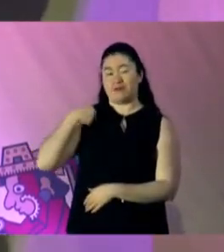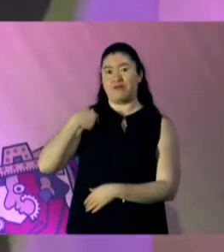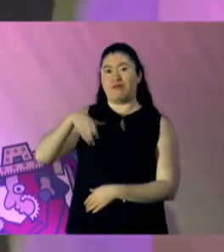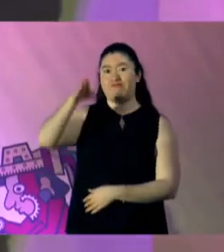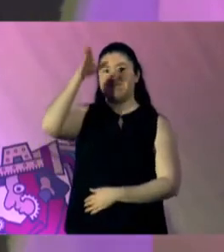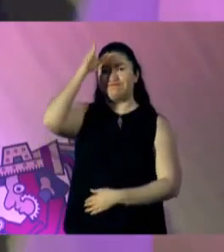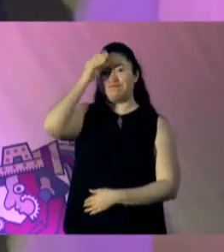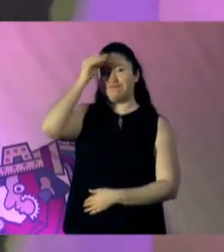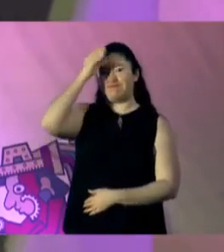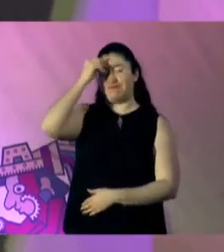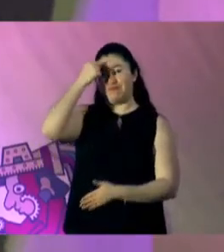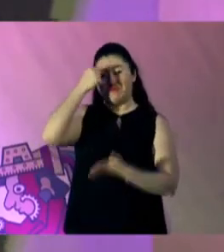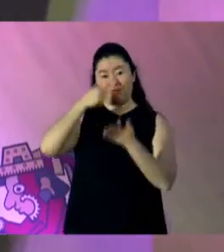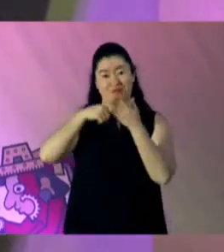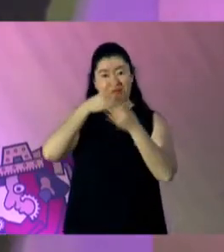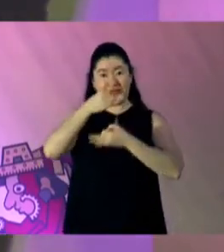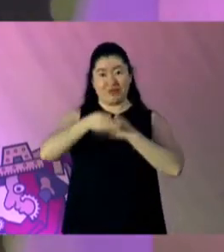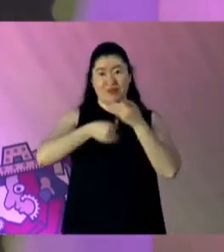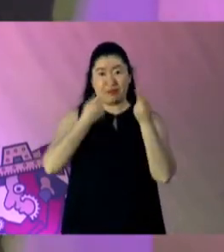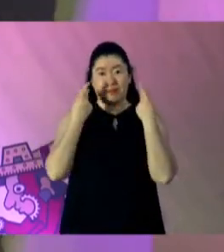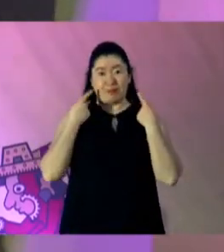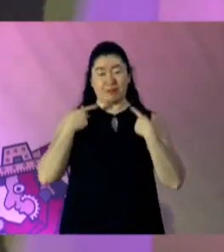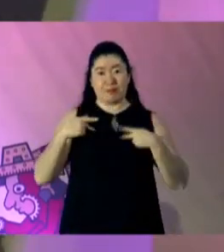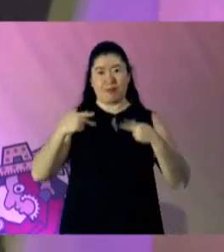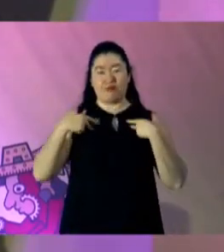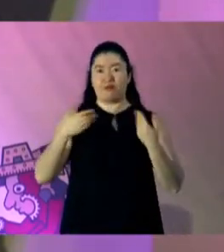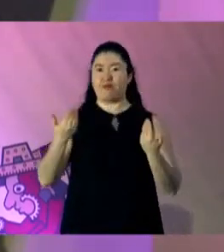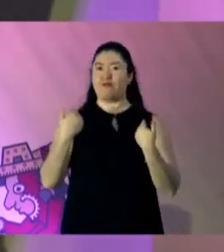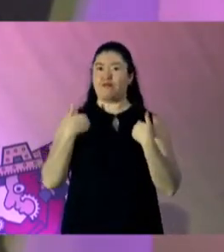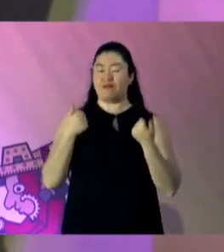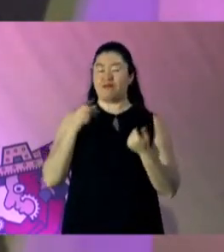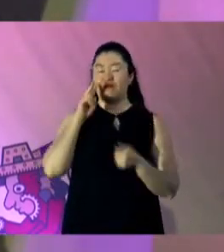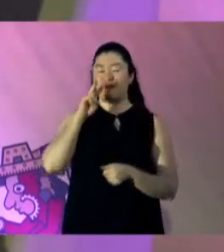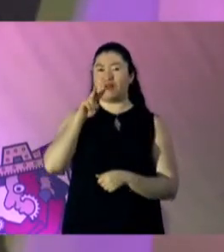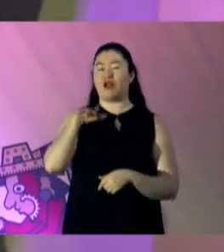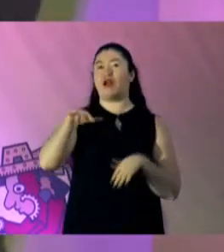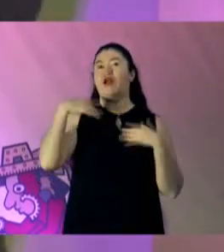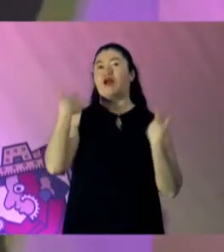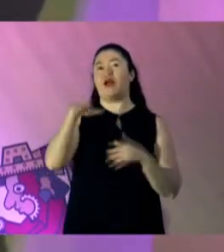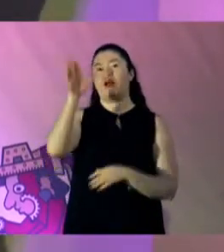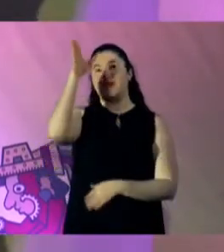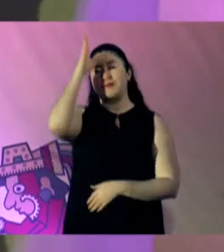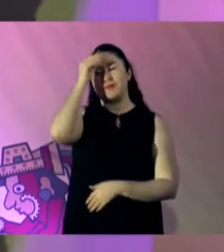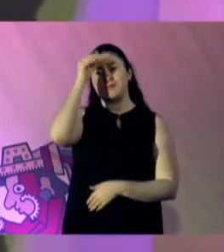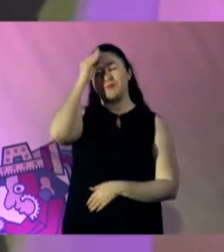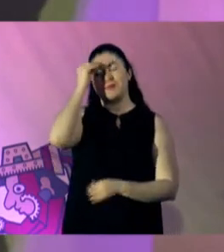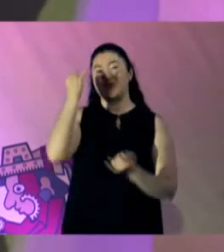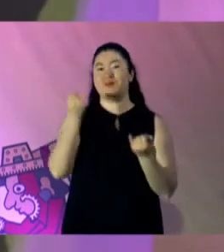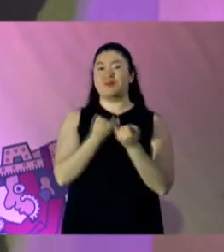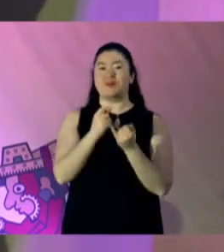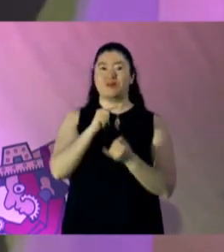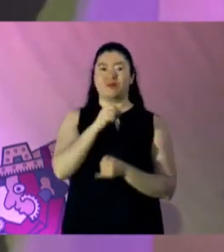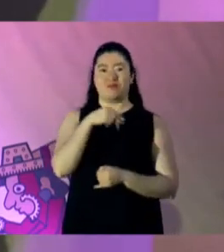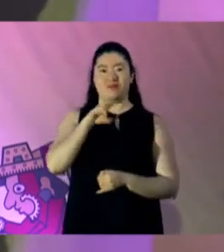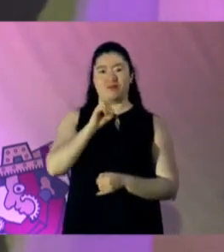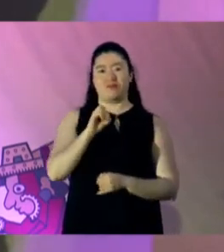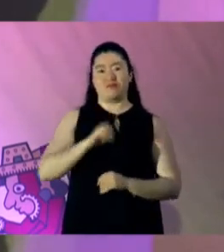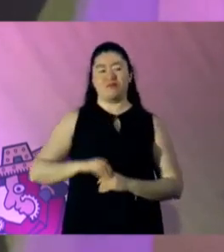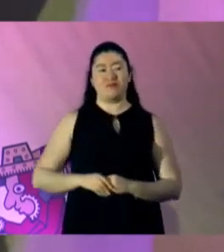creo que todos los que lo ven aprendemos un montón y pues también estaba mi querido otoño